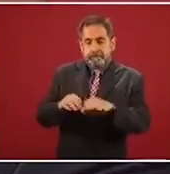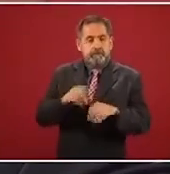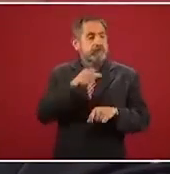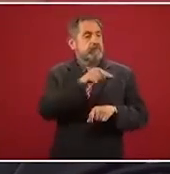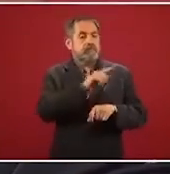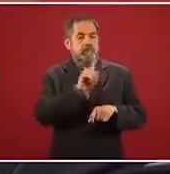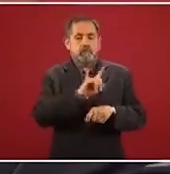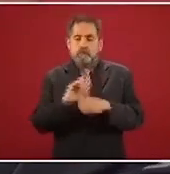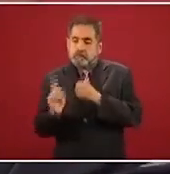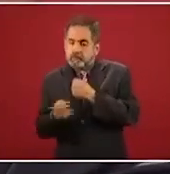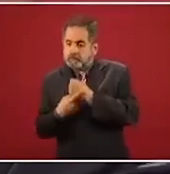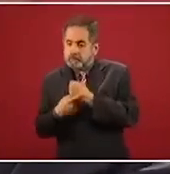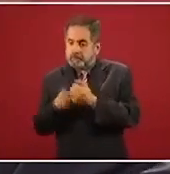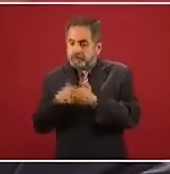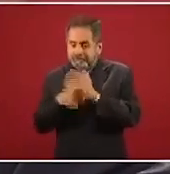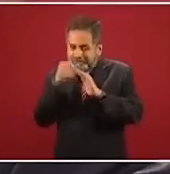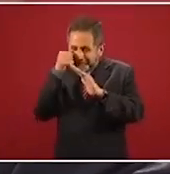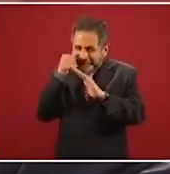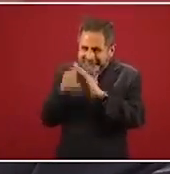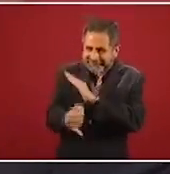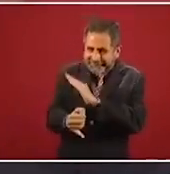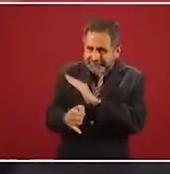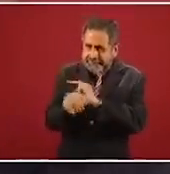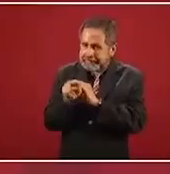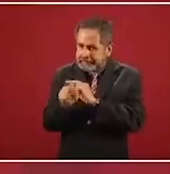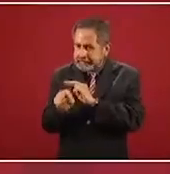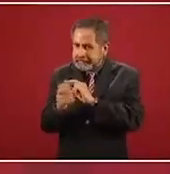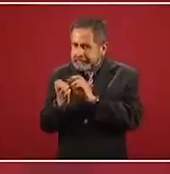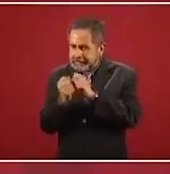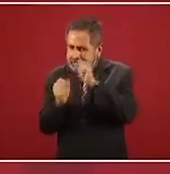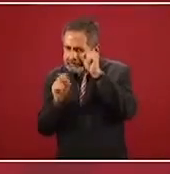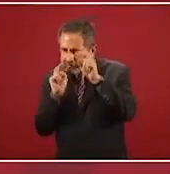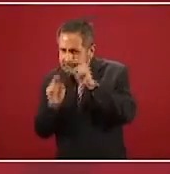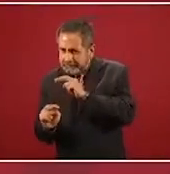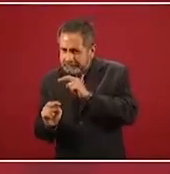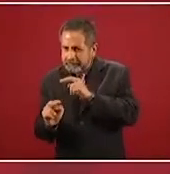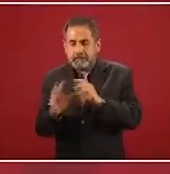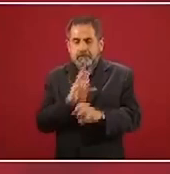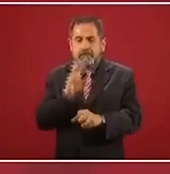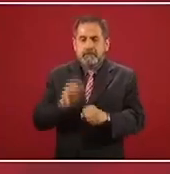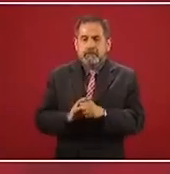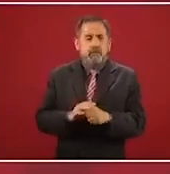Por eso hablo de que se ve el árbol y no el bosque.